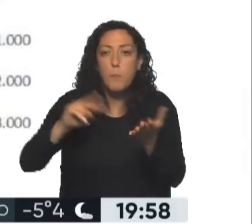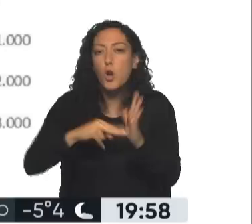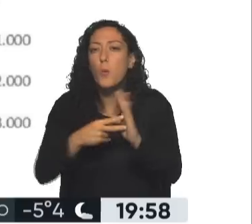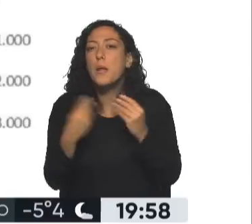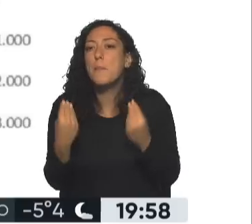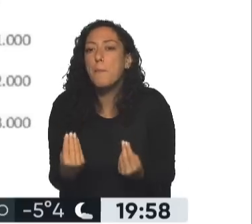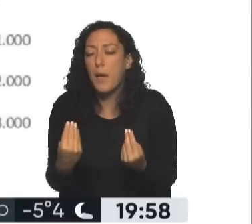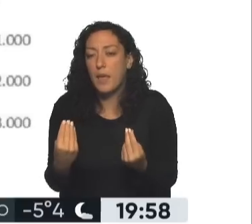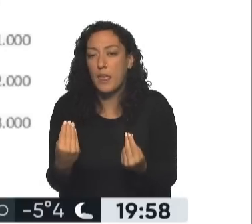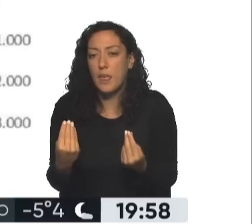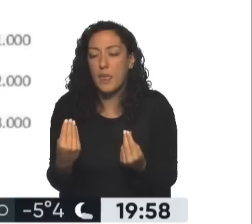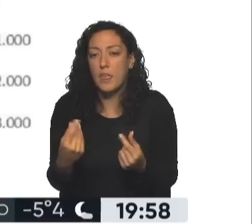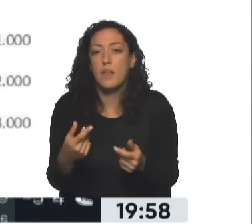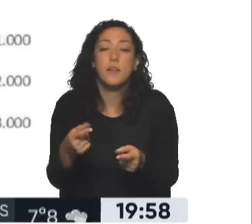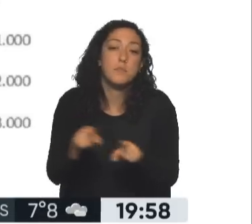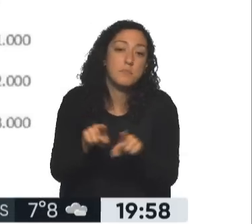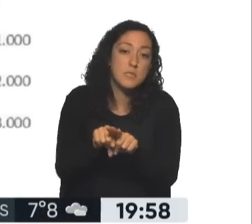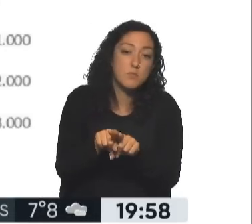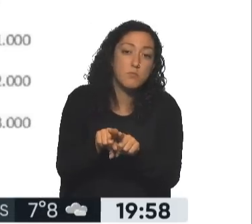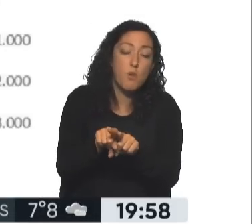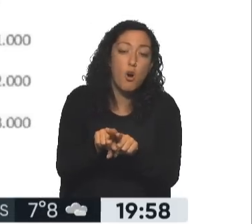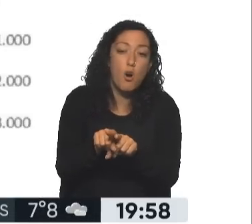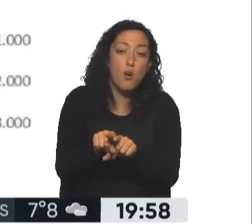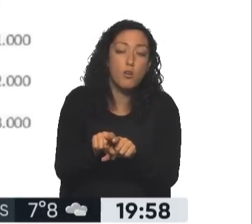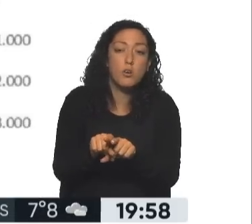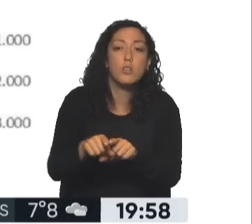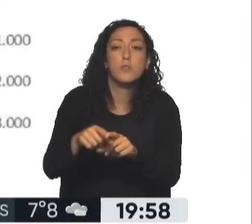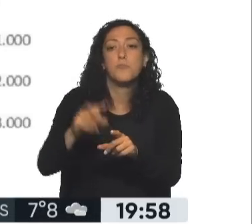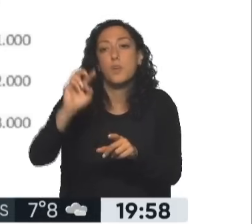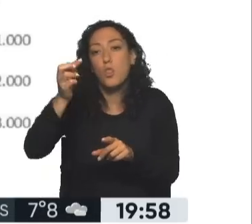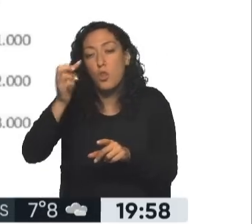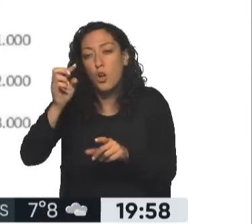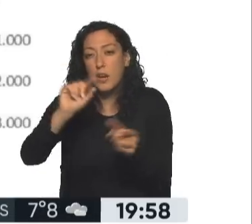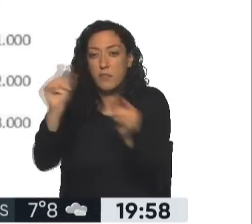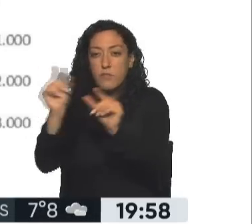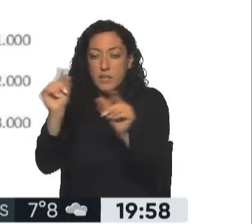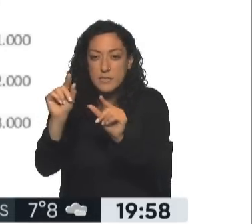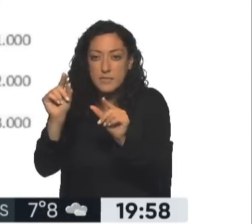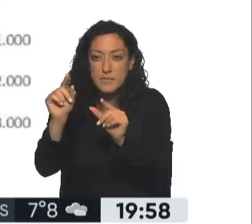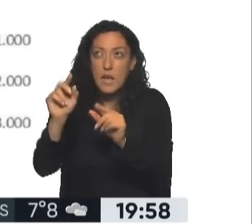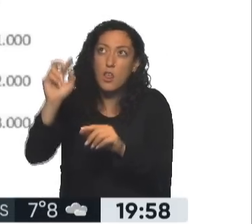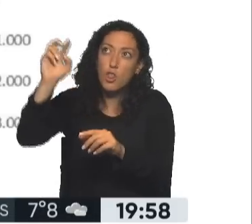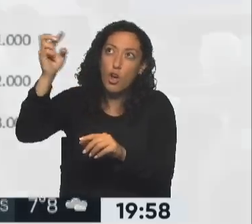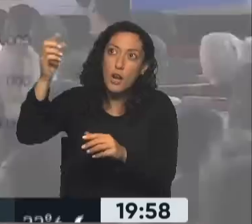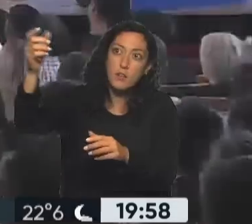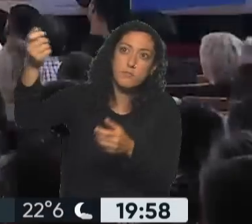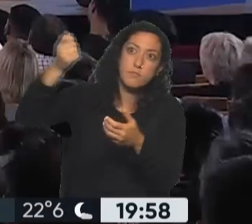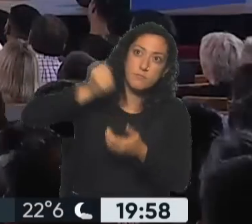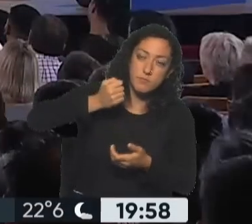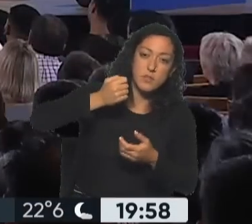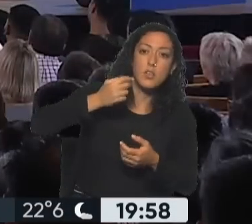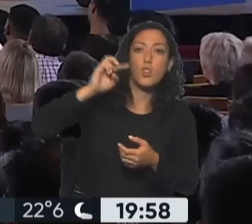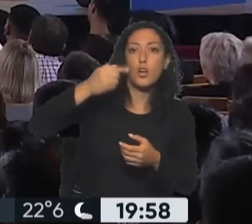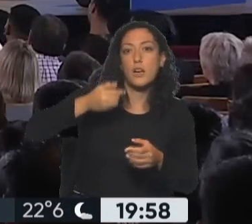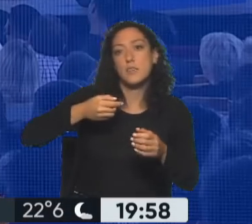produjo el ingreso más importante, el superávit más importante entre el dólar que venía y el dólar que salía como utilidad? En el